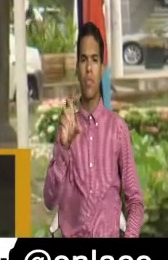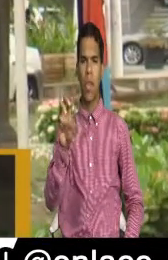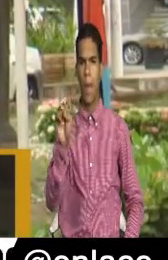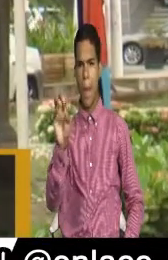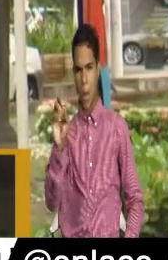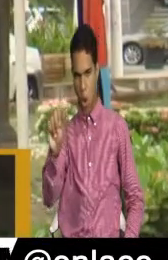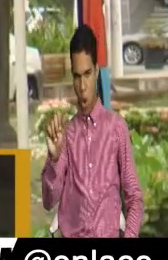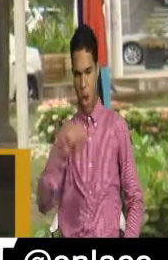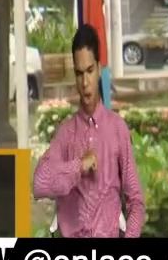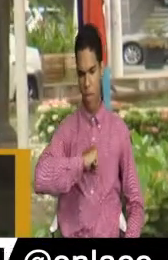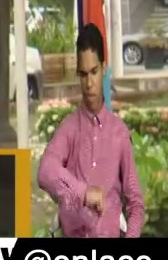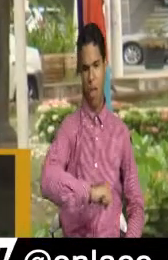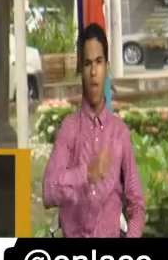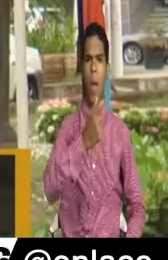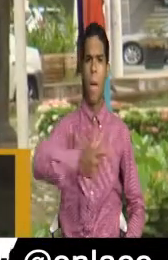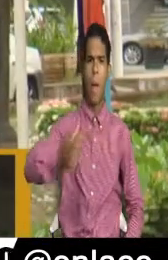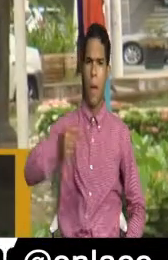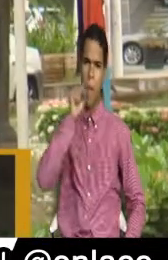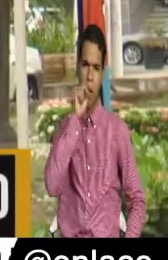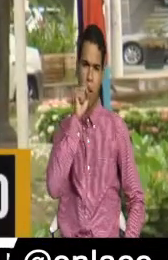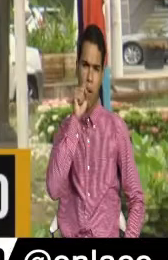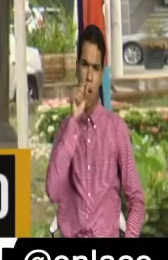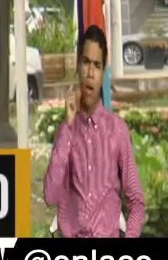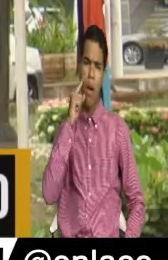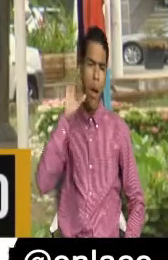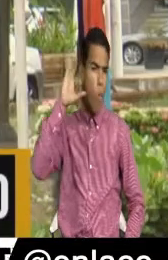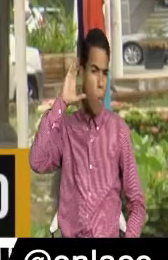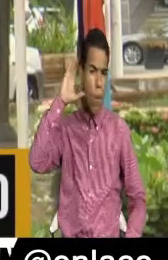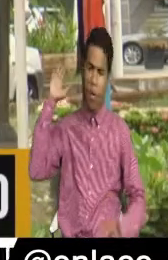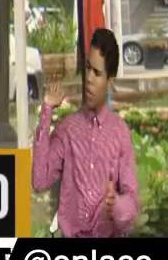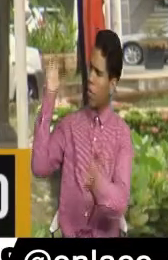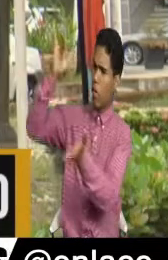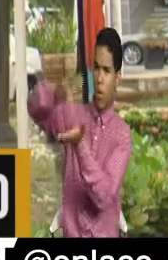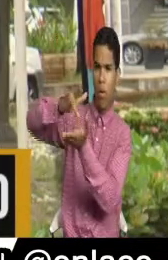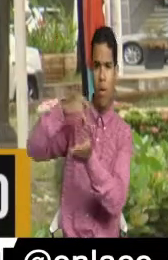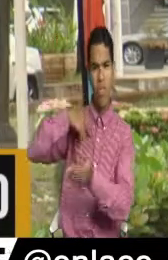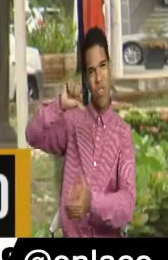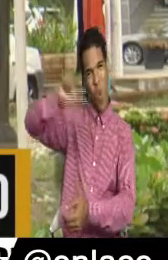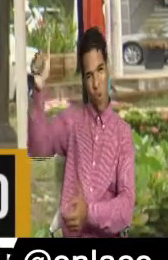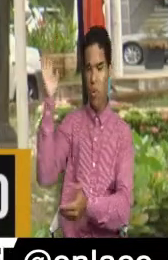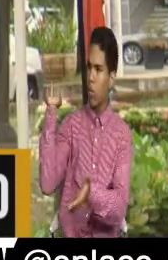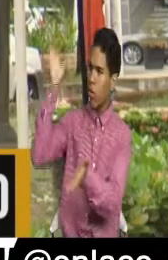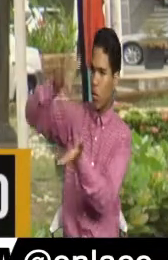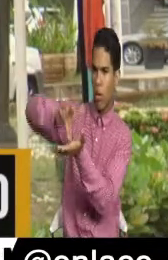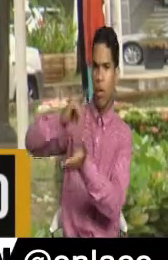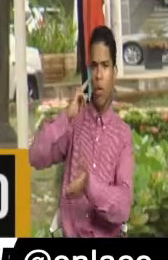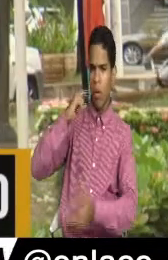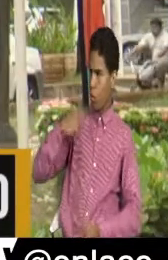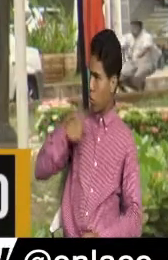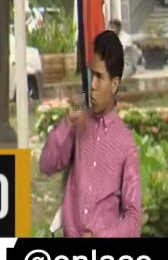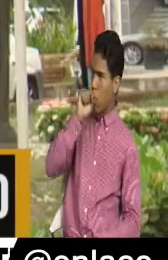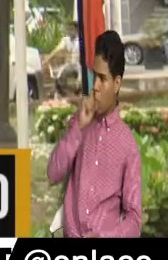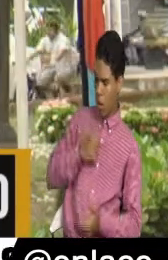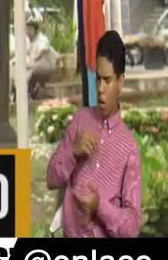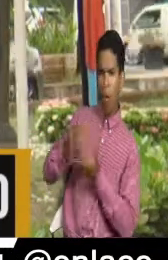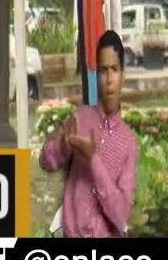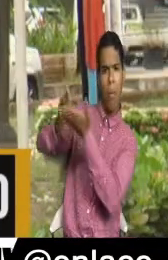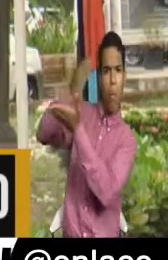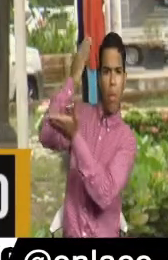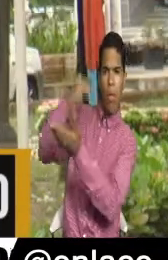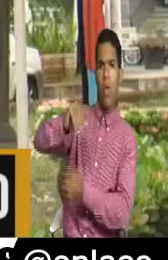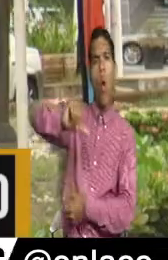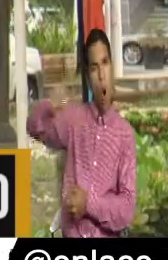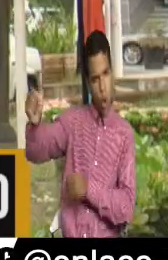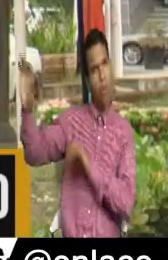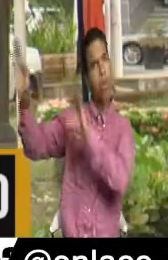barranqueña, porque están llegando de las empresas aquí a nuestro pueblo y siempre nos están desplazando la mano de obra barranqueña